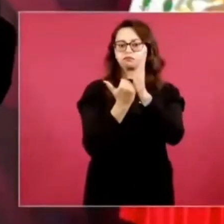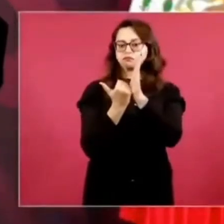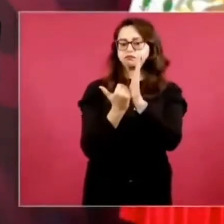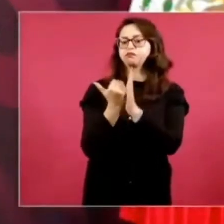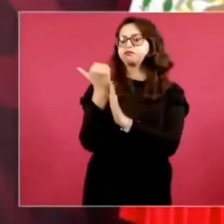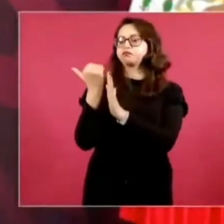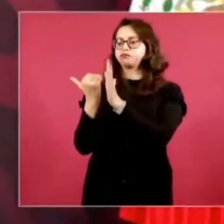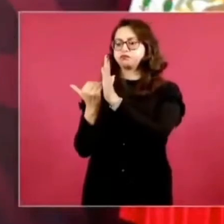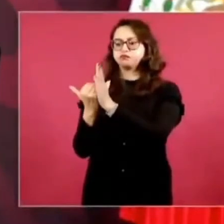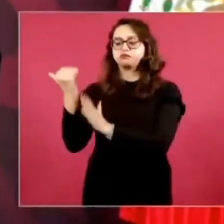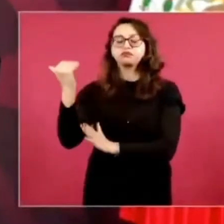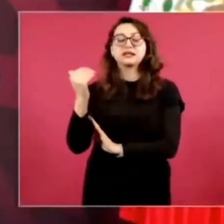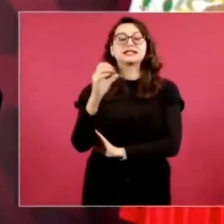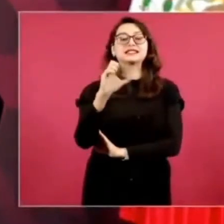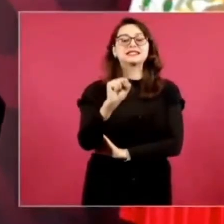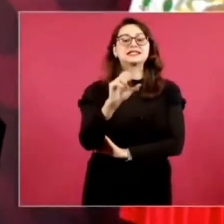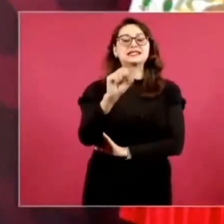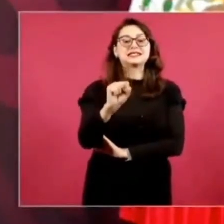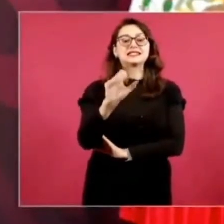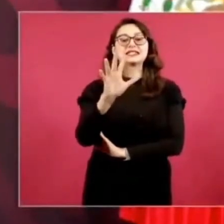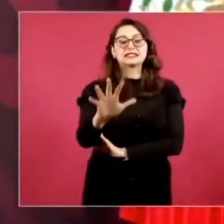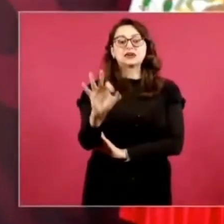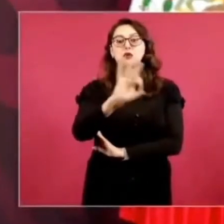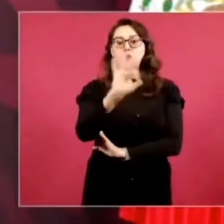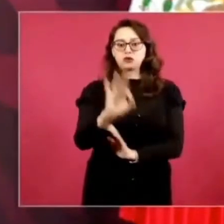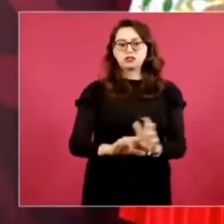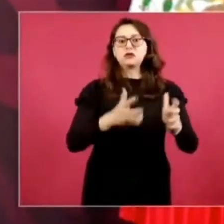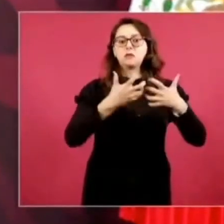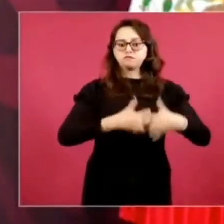38 a 65%